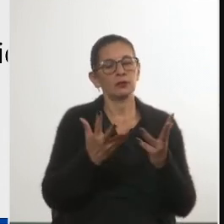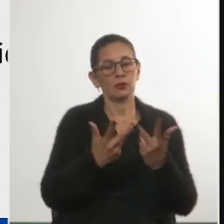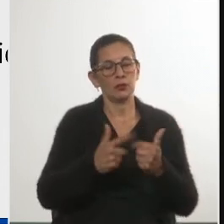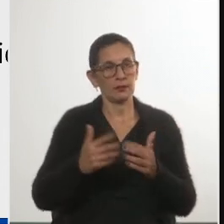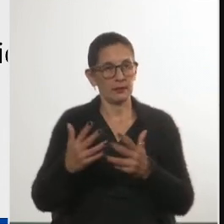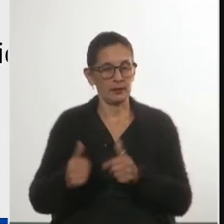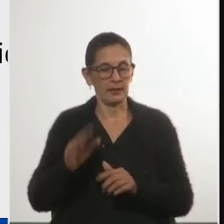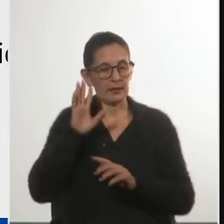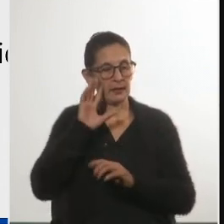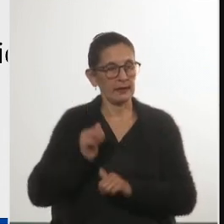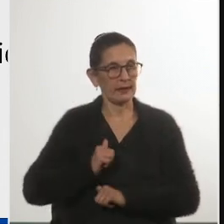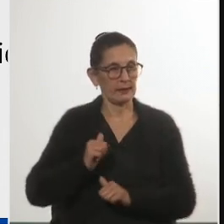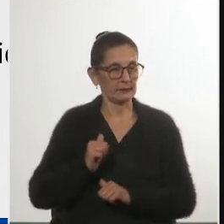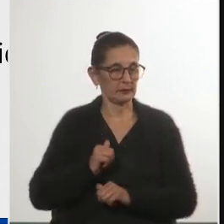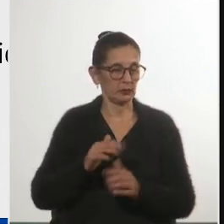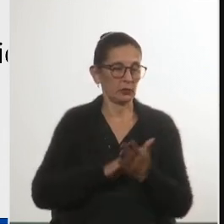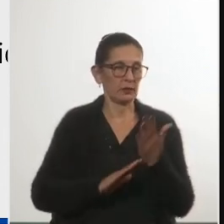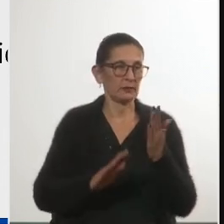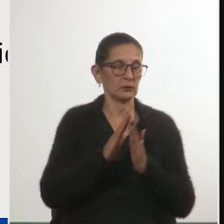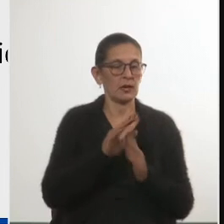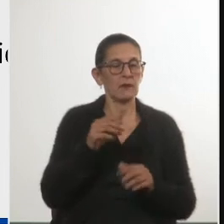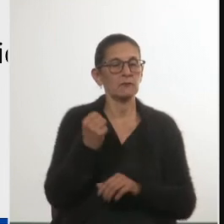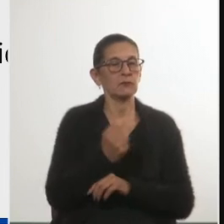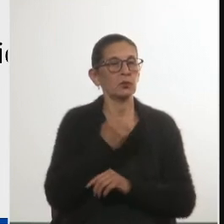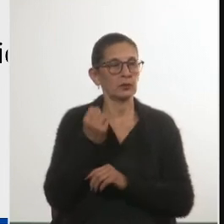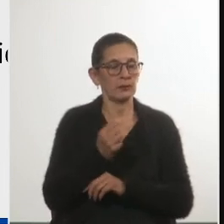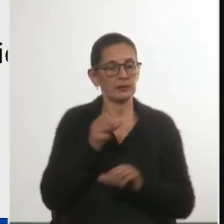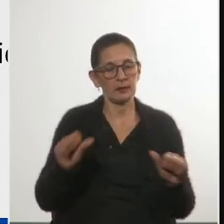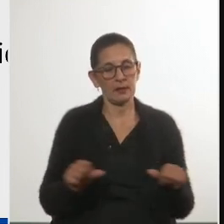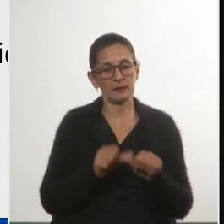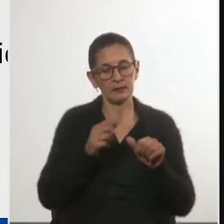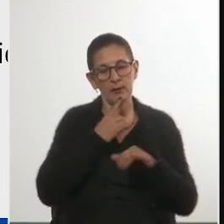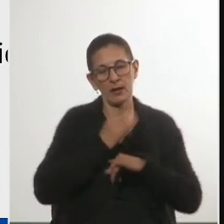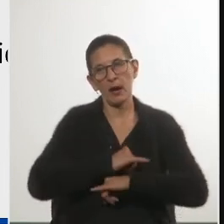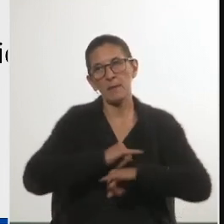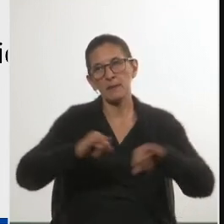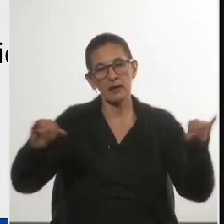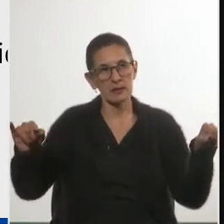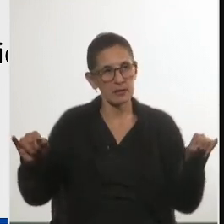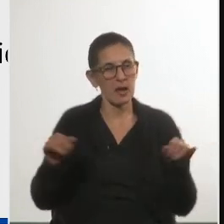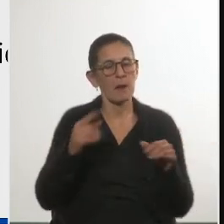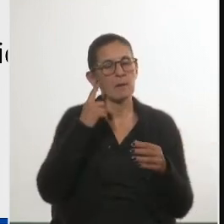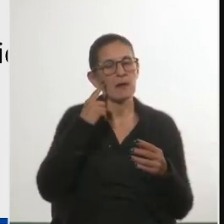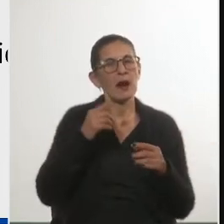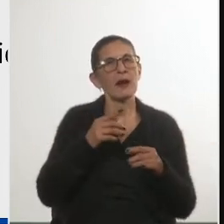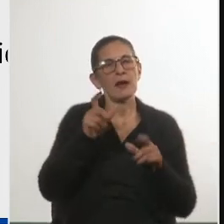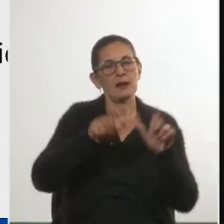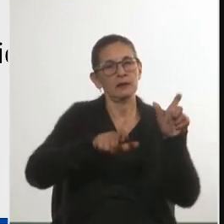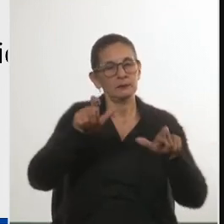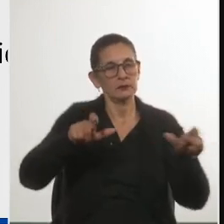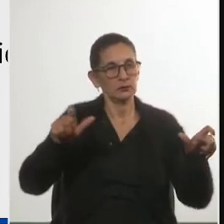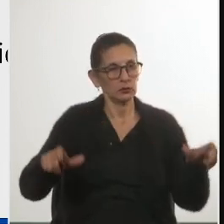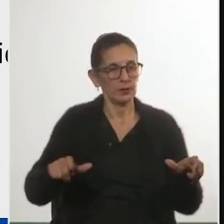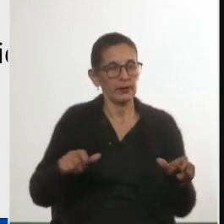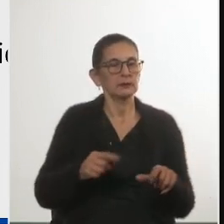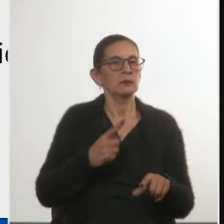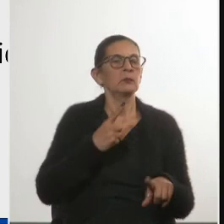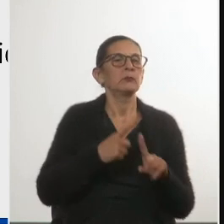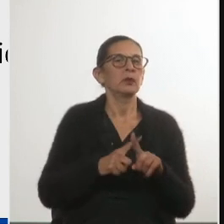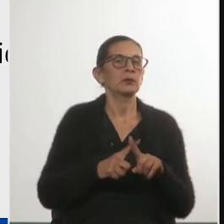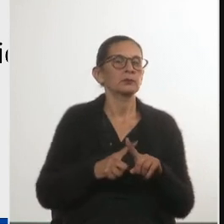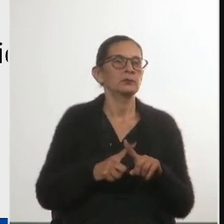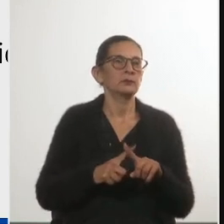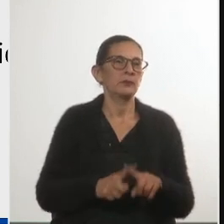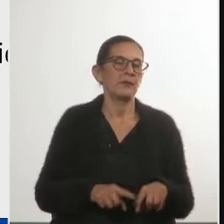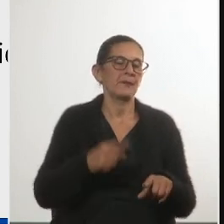Emergencia, el Ejército Nacional. Se considera fundamental reactivar la campaña de sensibilización a la población a través